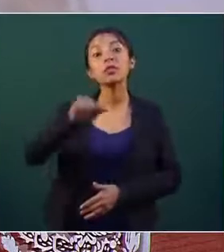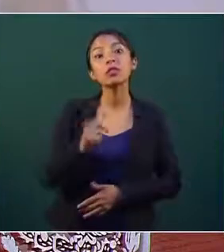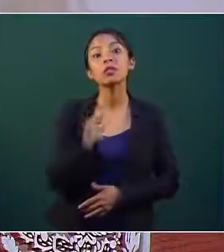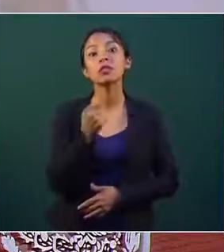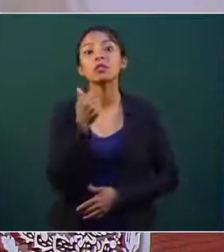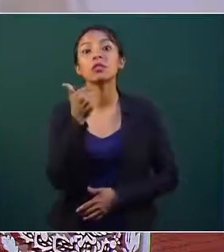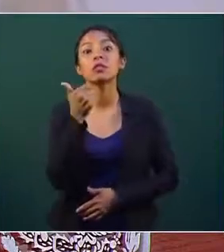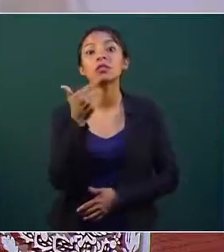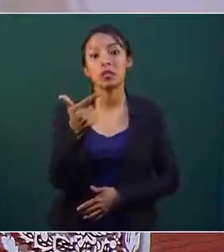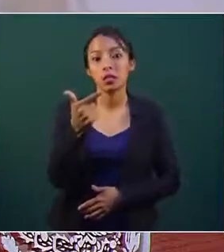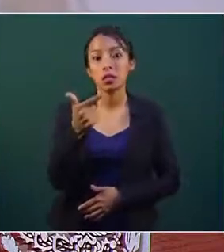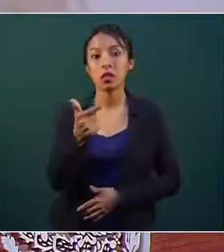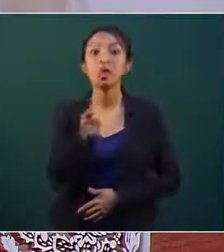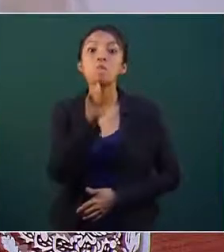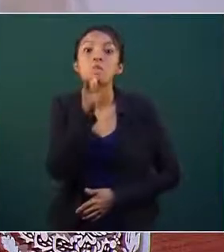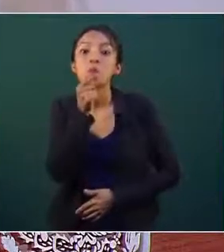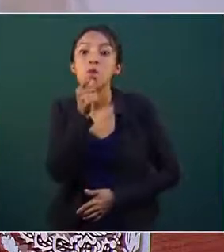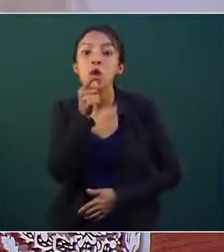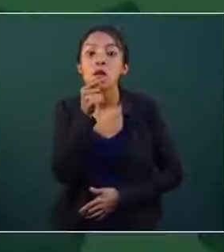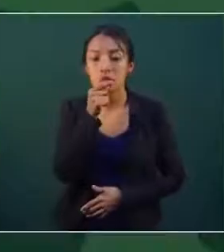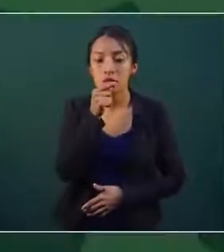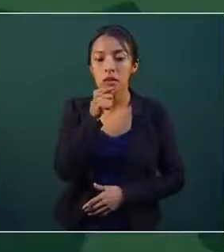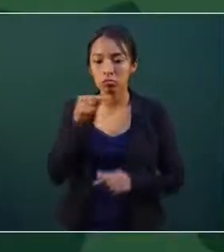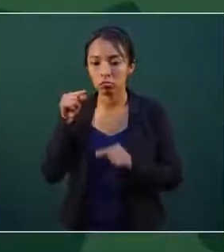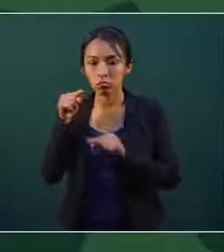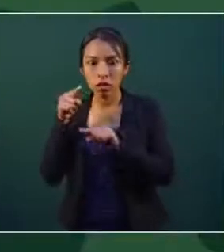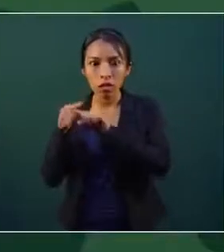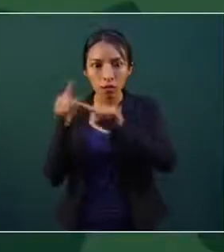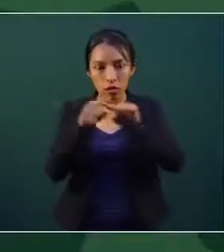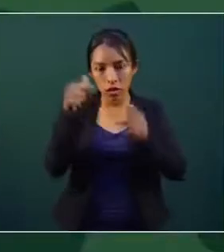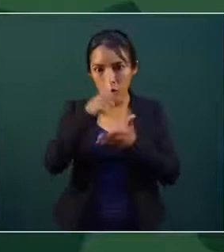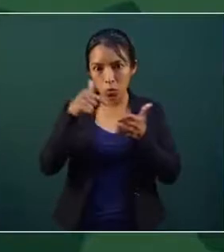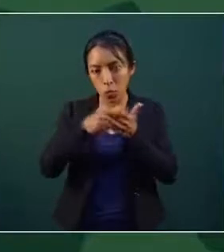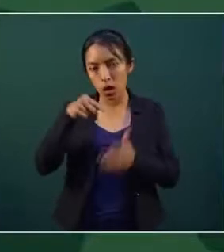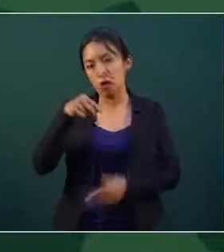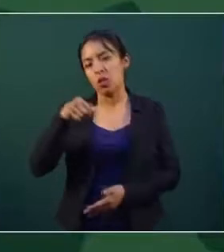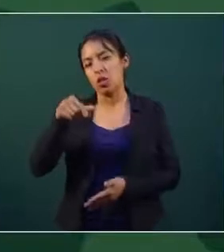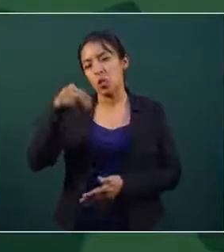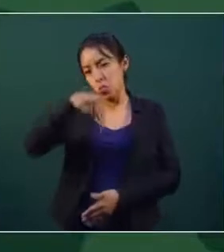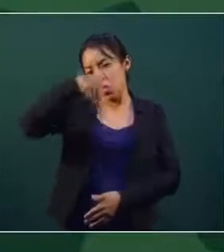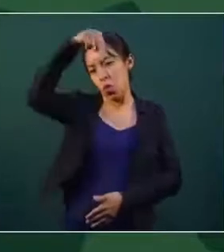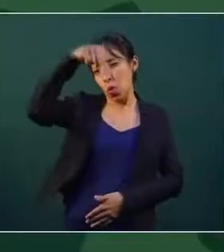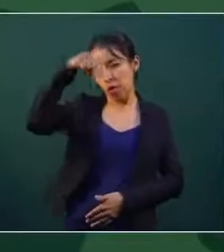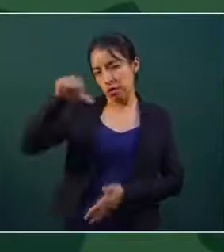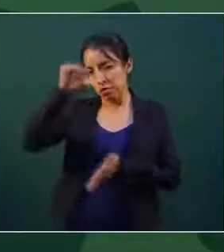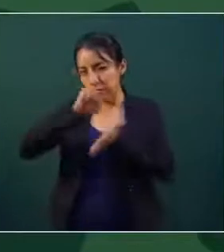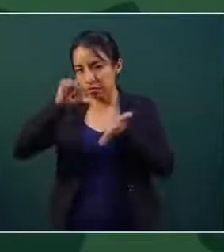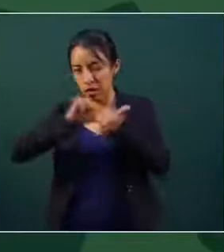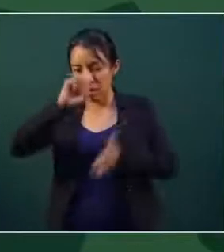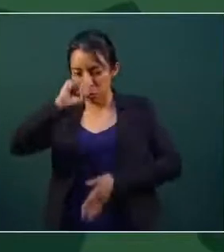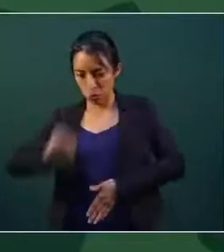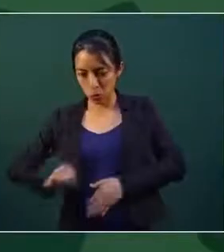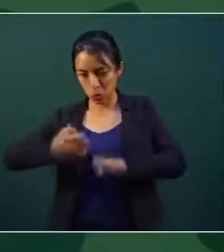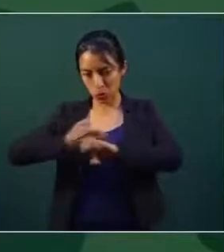5,177 policías distribuidos entre la zona norte, centro y sur del Estado. Asimismo, aquí